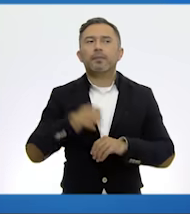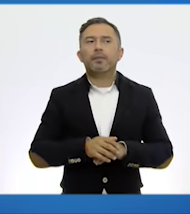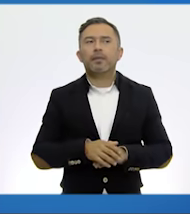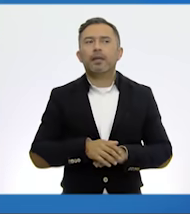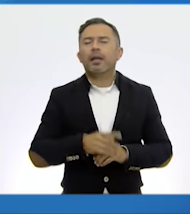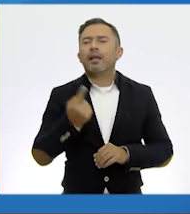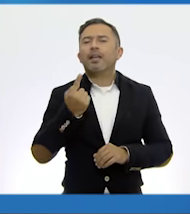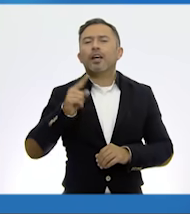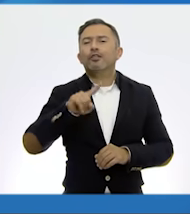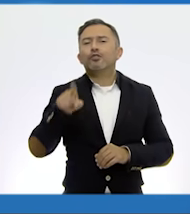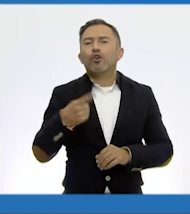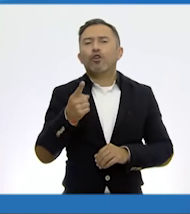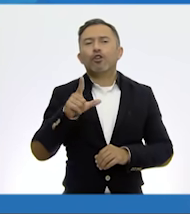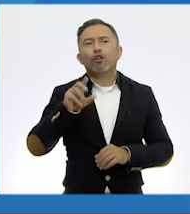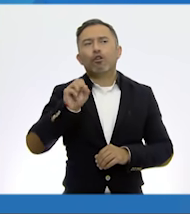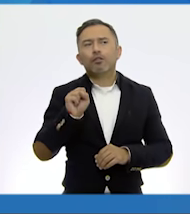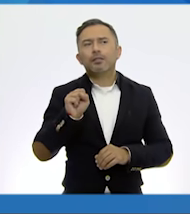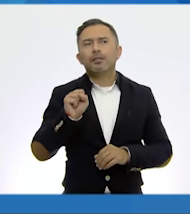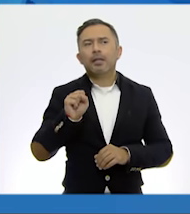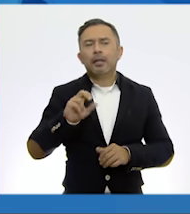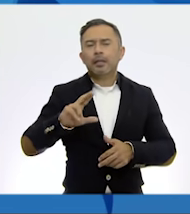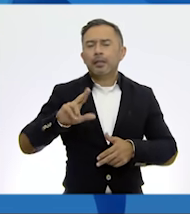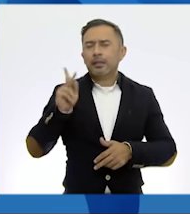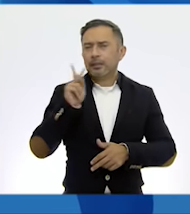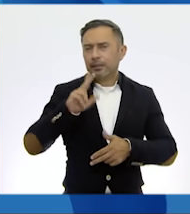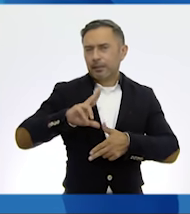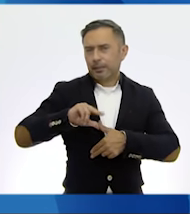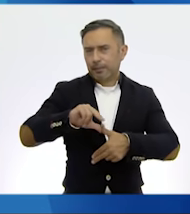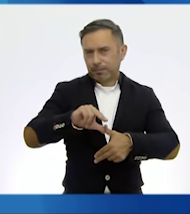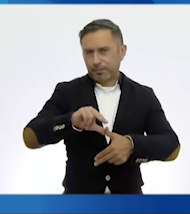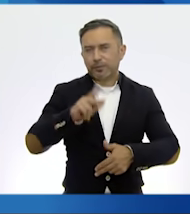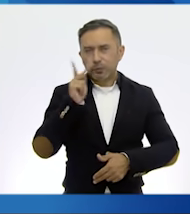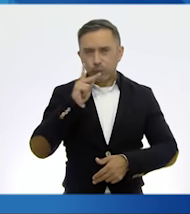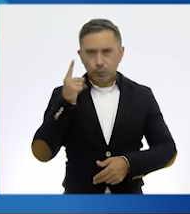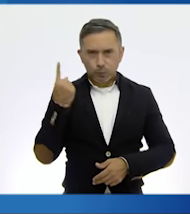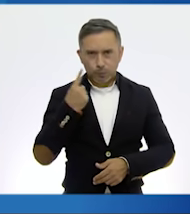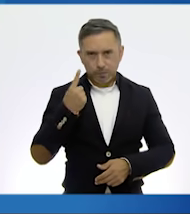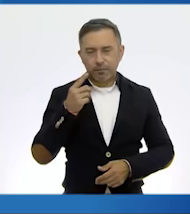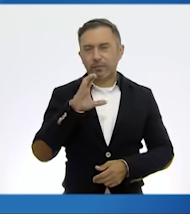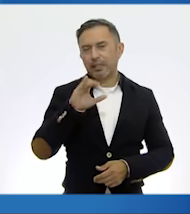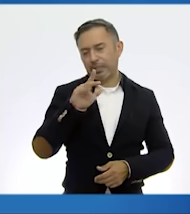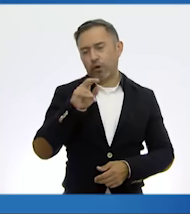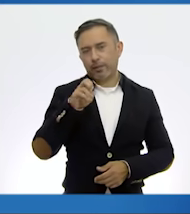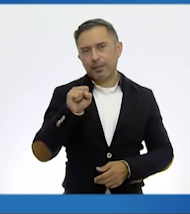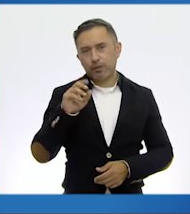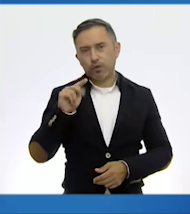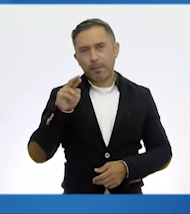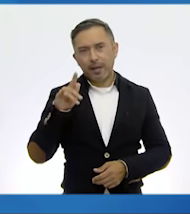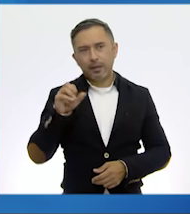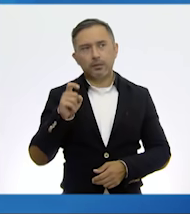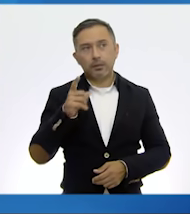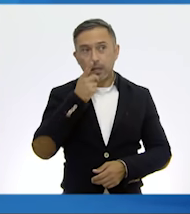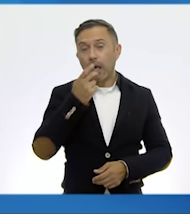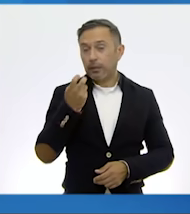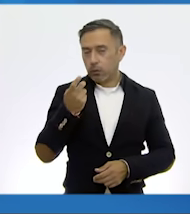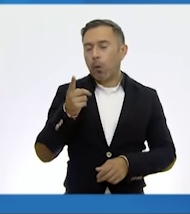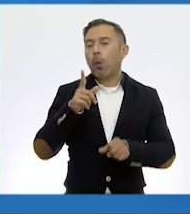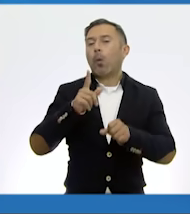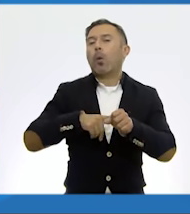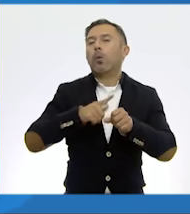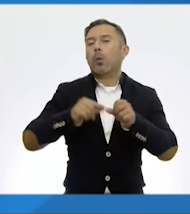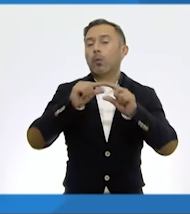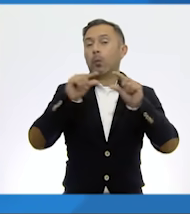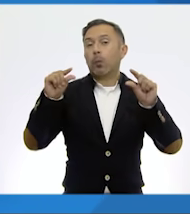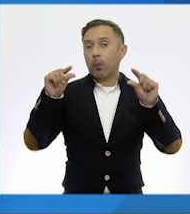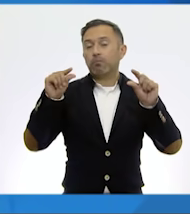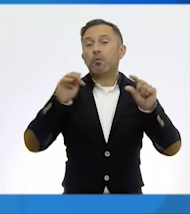los ciclones tropicales? Ah, entonces ahí puedo poner el número uno o seleccionarlo de un color que yo sepa que son los títulos y subtítulos. Exactamente. ¿Y